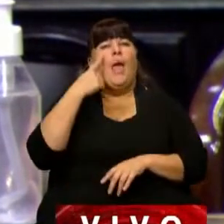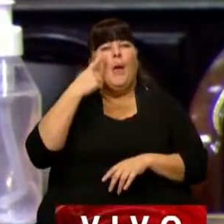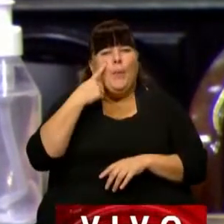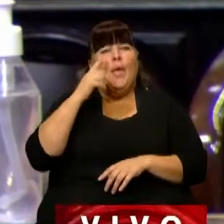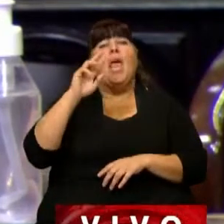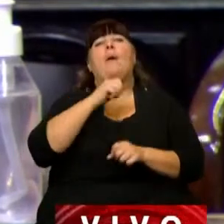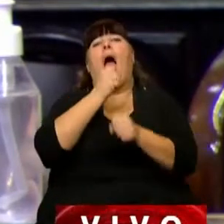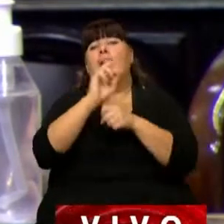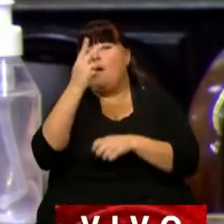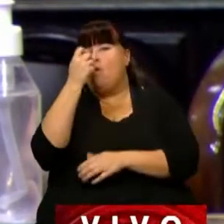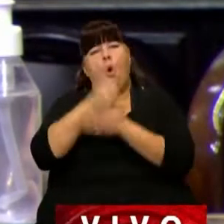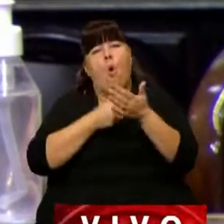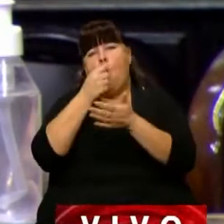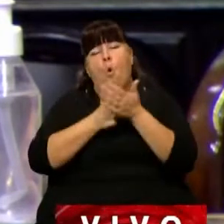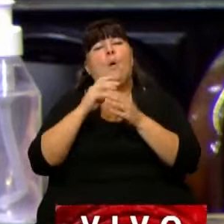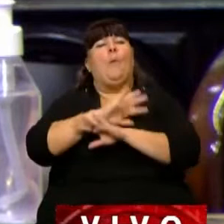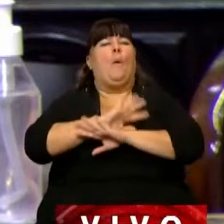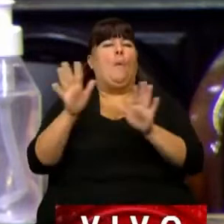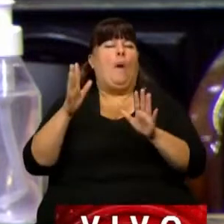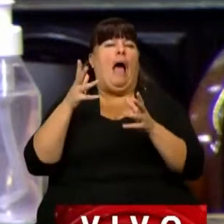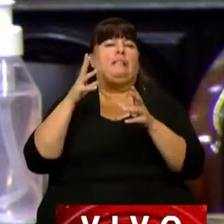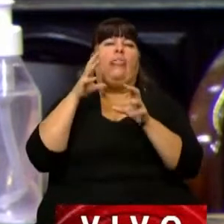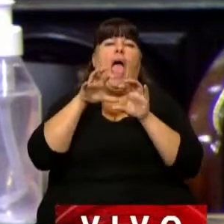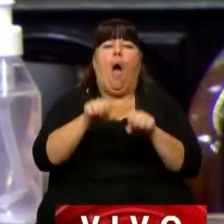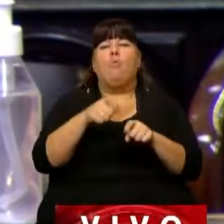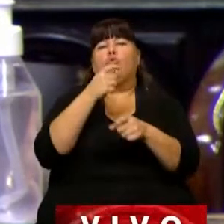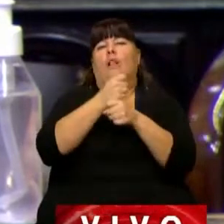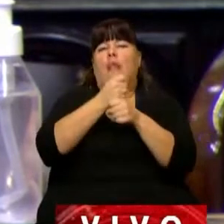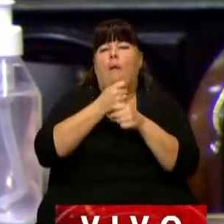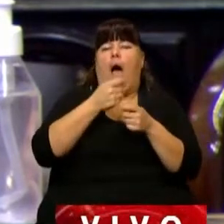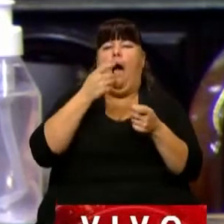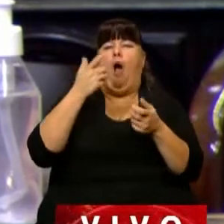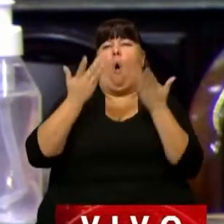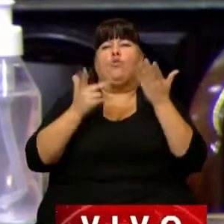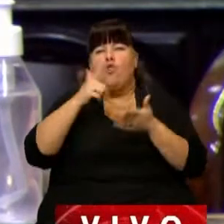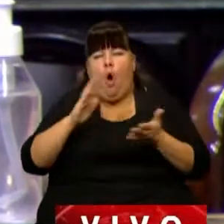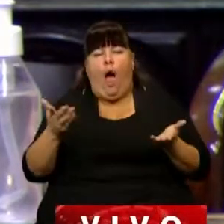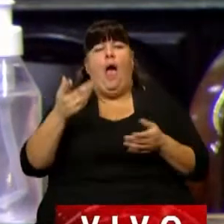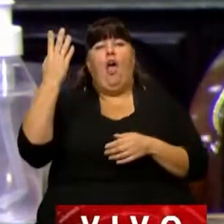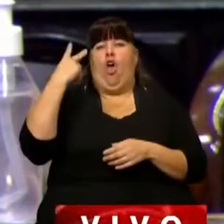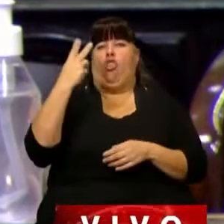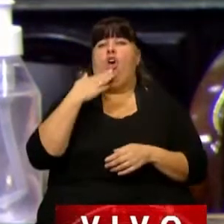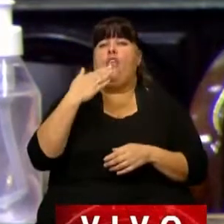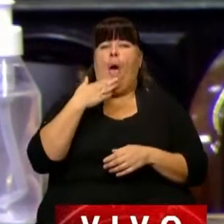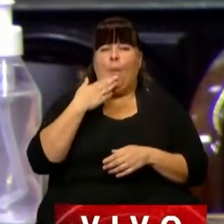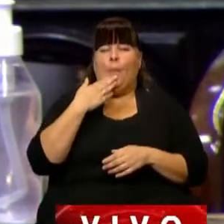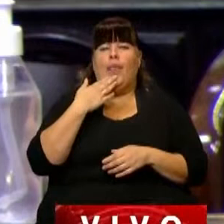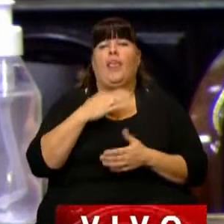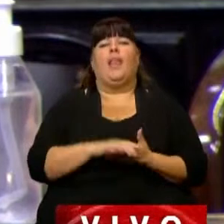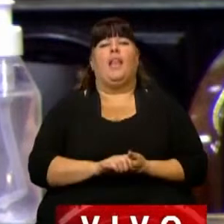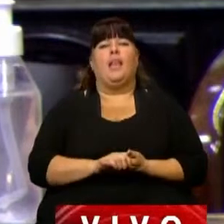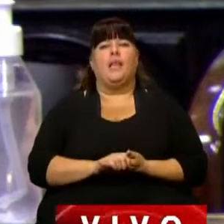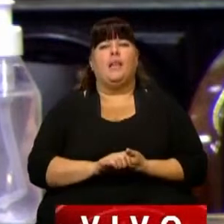murió luchando por terminar con tanta explotación e injusticia. El sábado pasado, 2 de abril, tras de